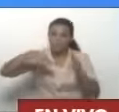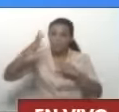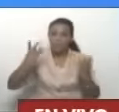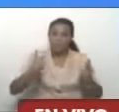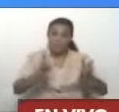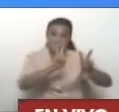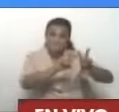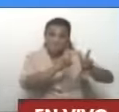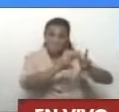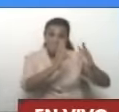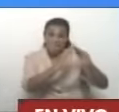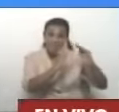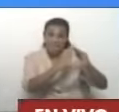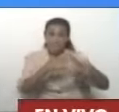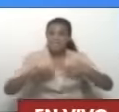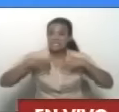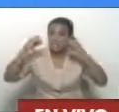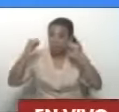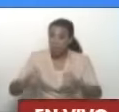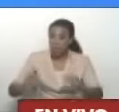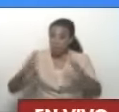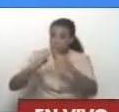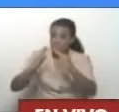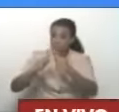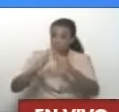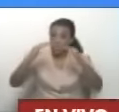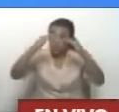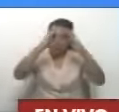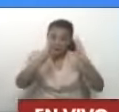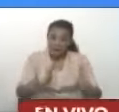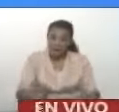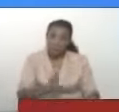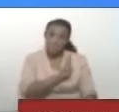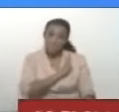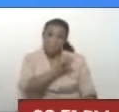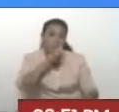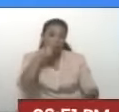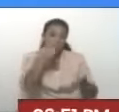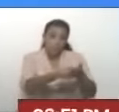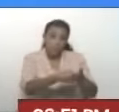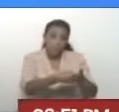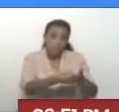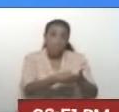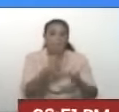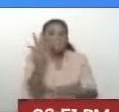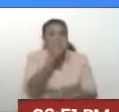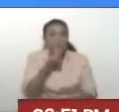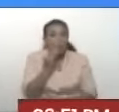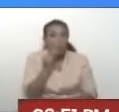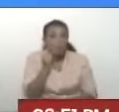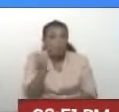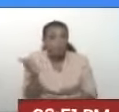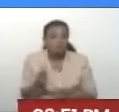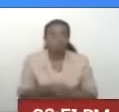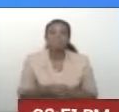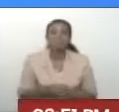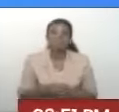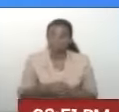vivienda segura, techo seguro y propio para la juventud. Ahí